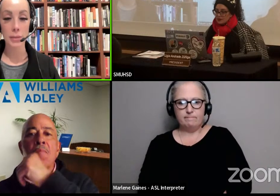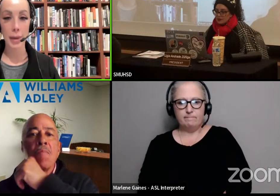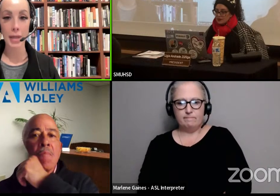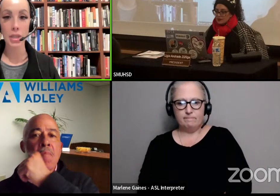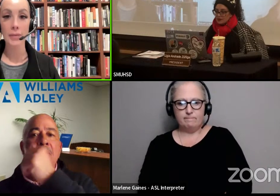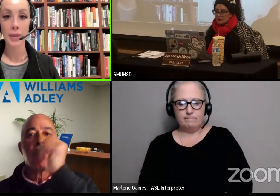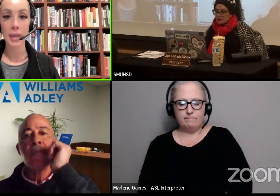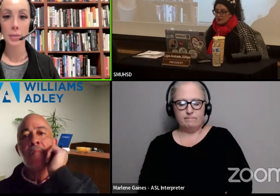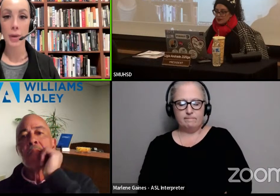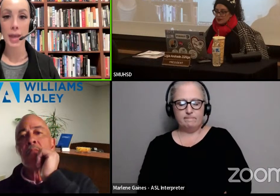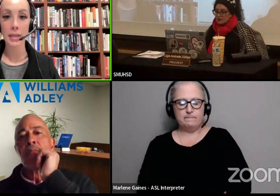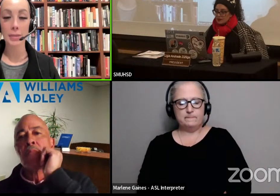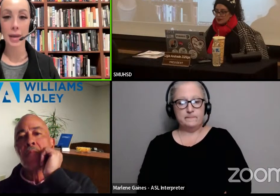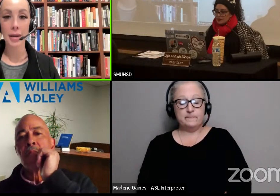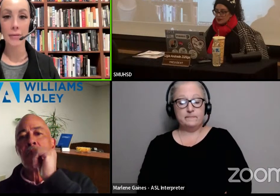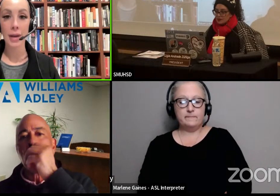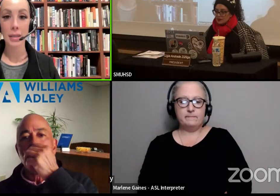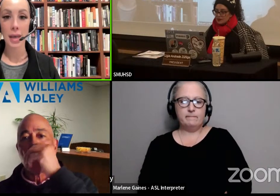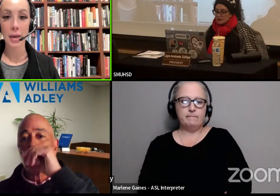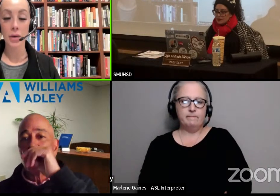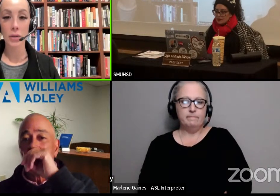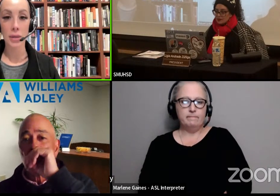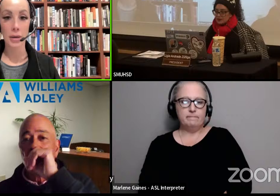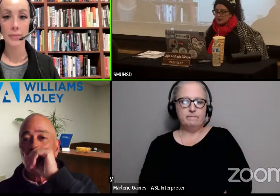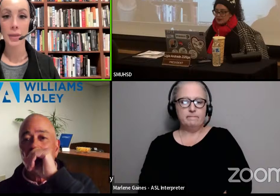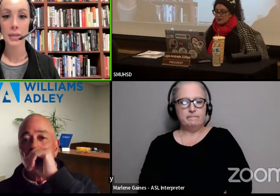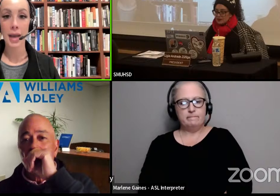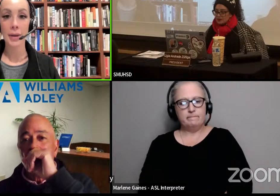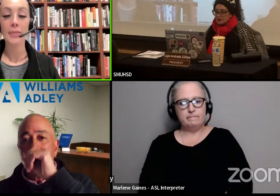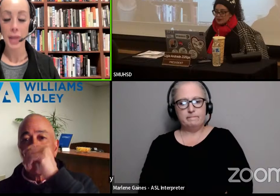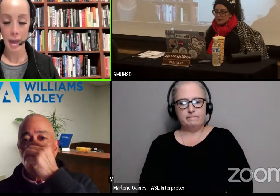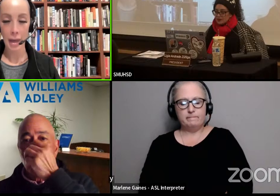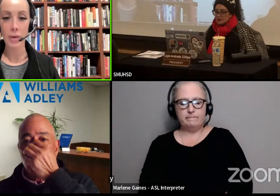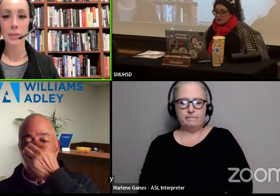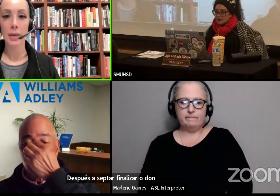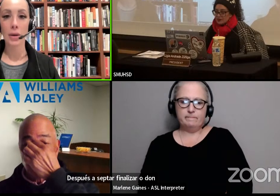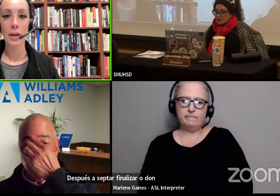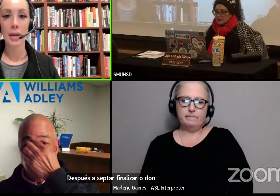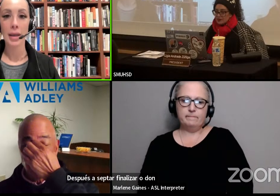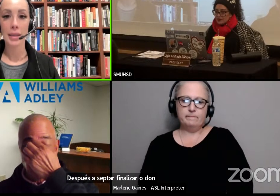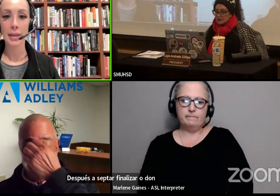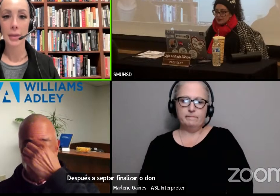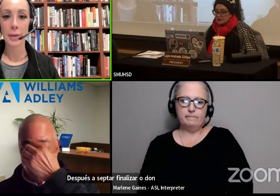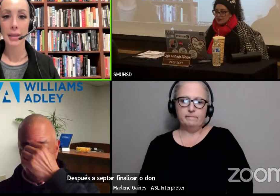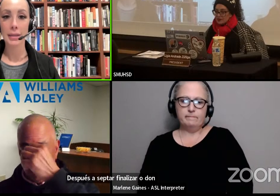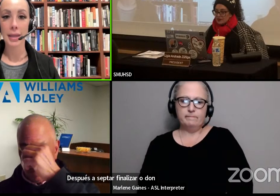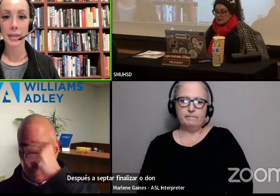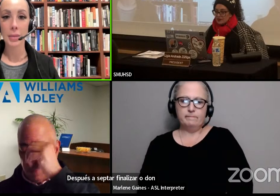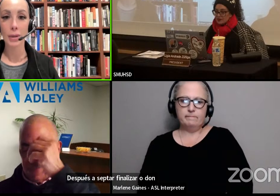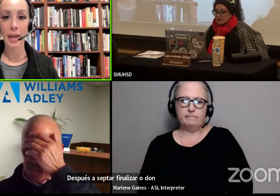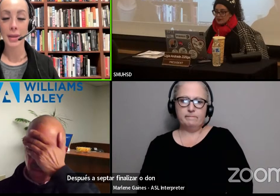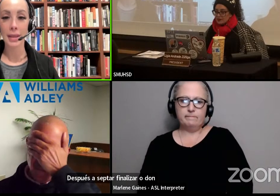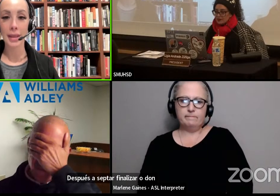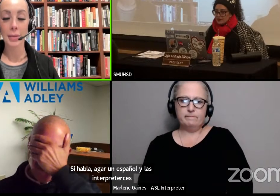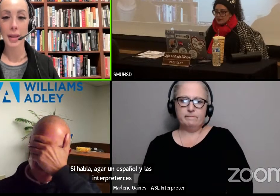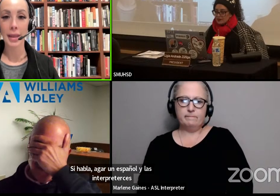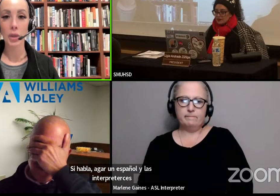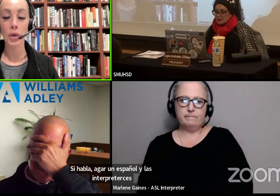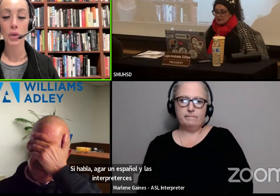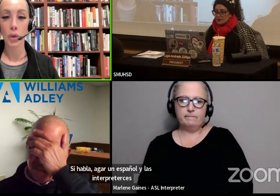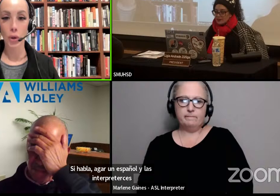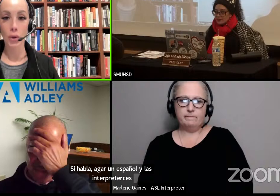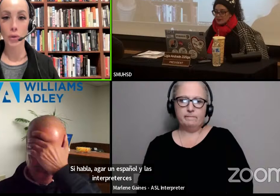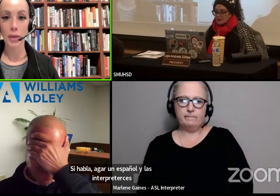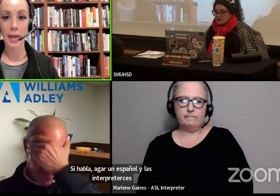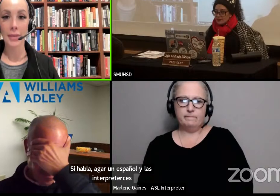o Spanish y después Aceptar, Finalizar o Done. Si habla, hágalo en español y las intérpretes estarán simultáneamente